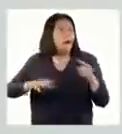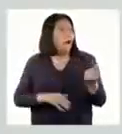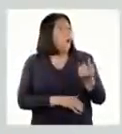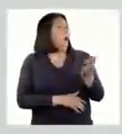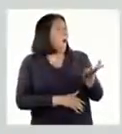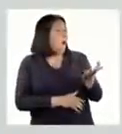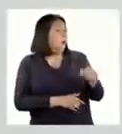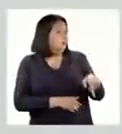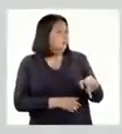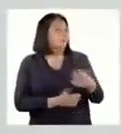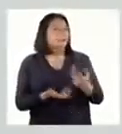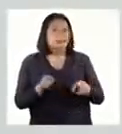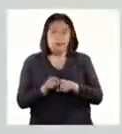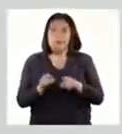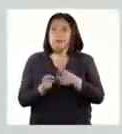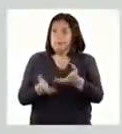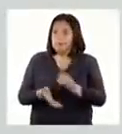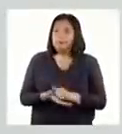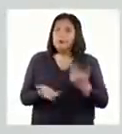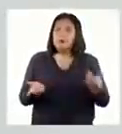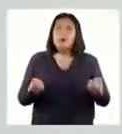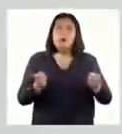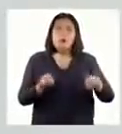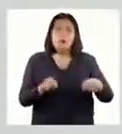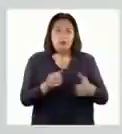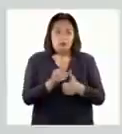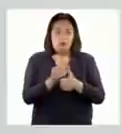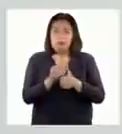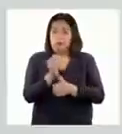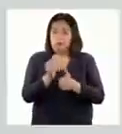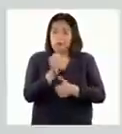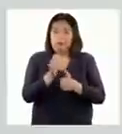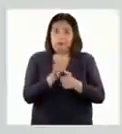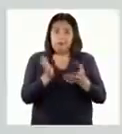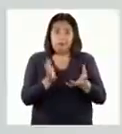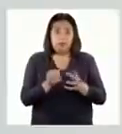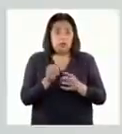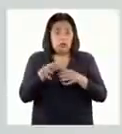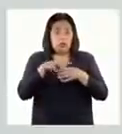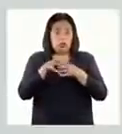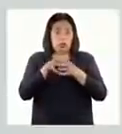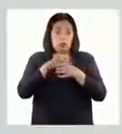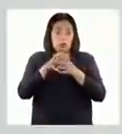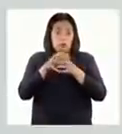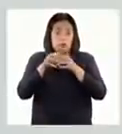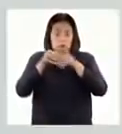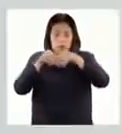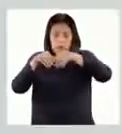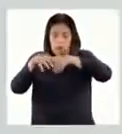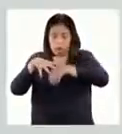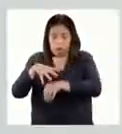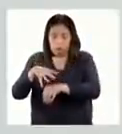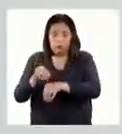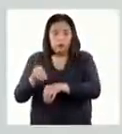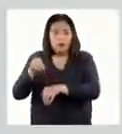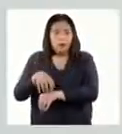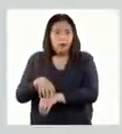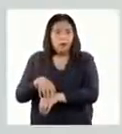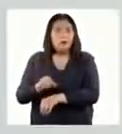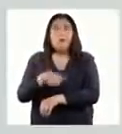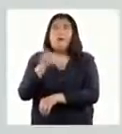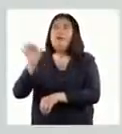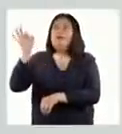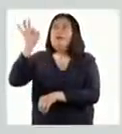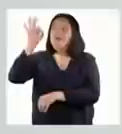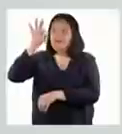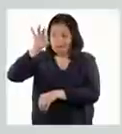eso, Patricia, sino que al juntar el excremento y enterrarlo, permiten que otras especies de